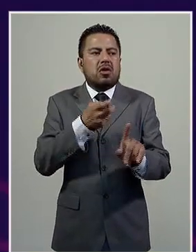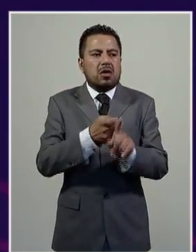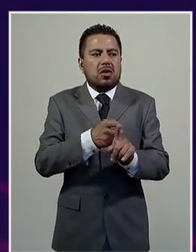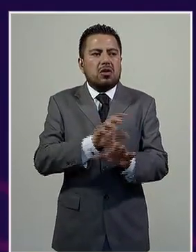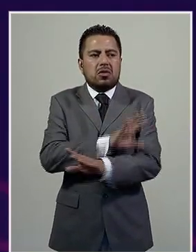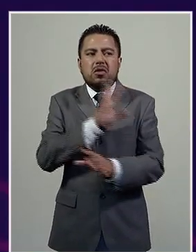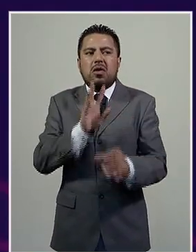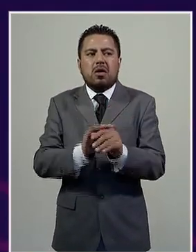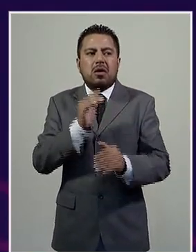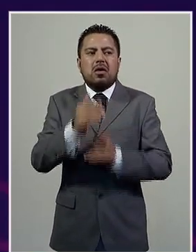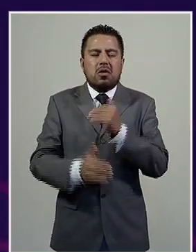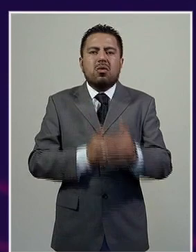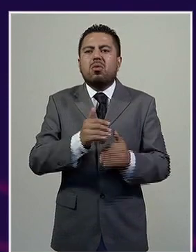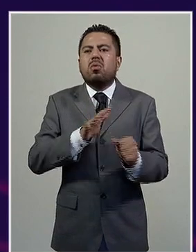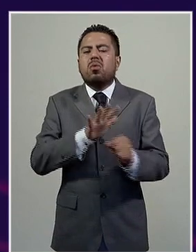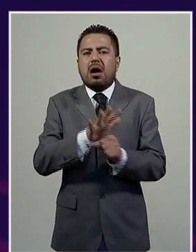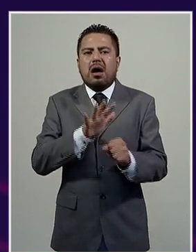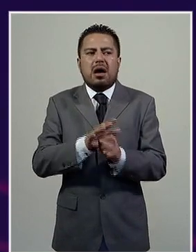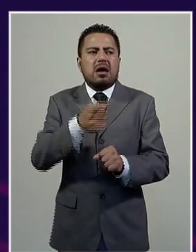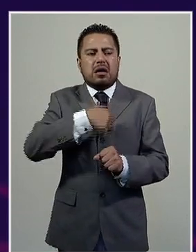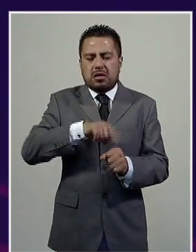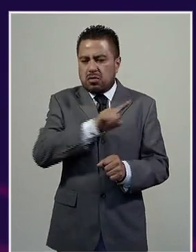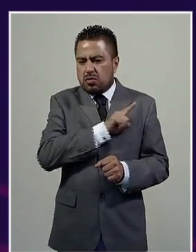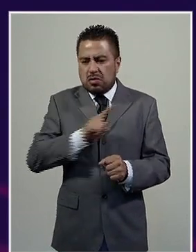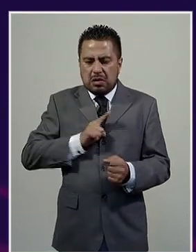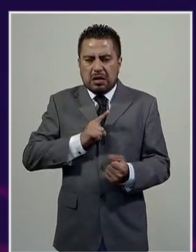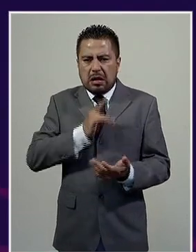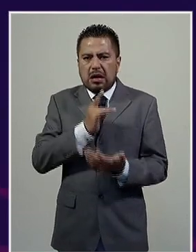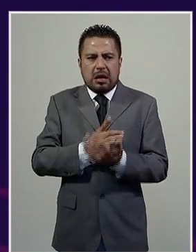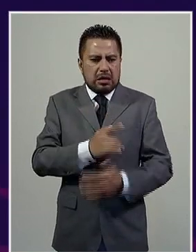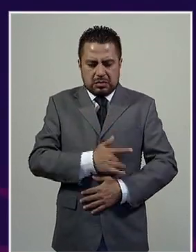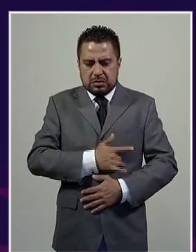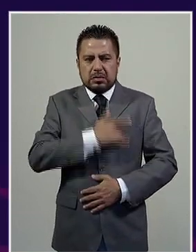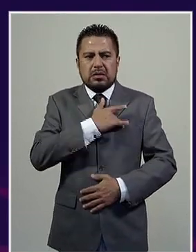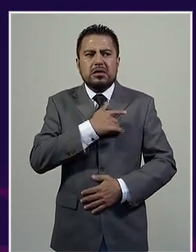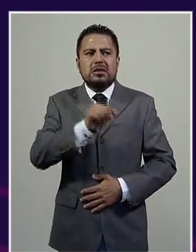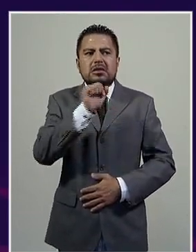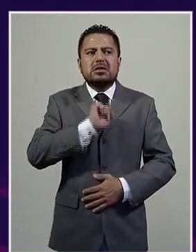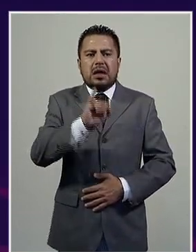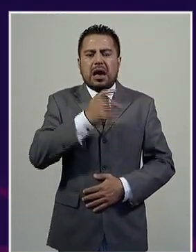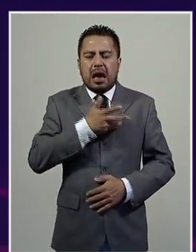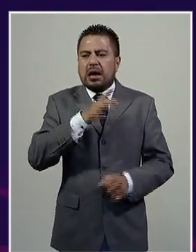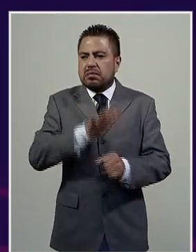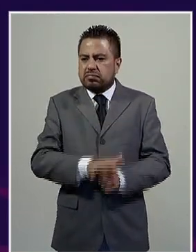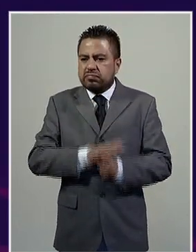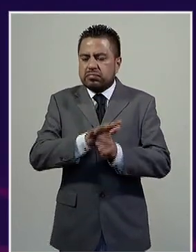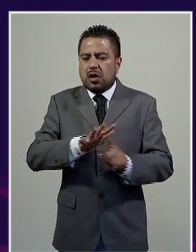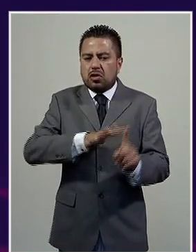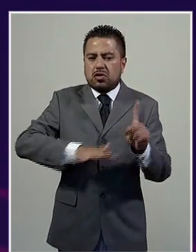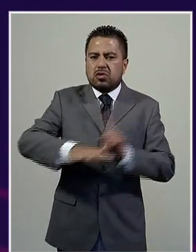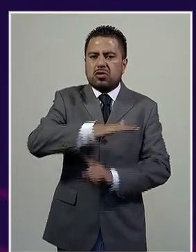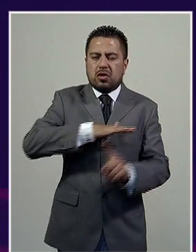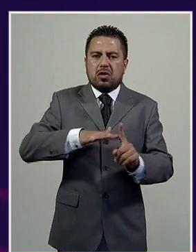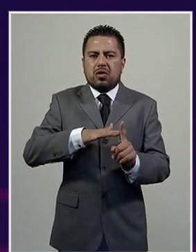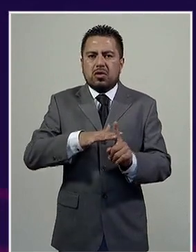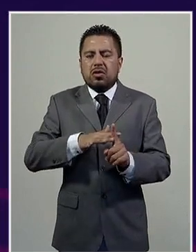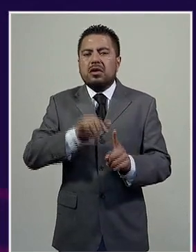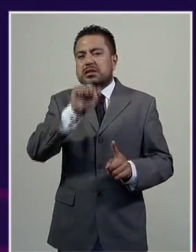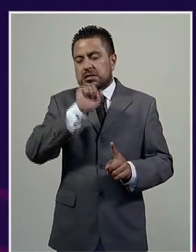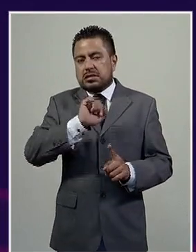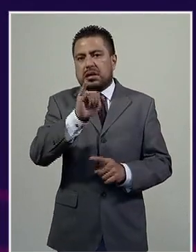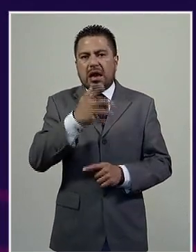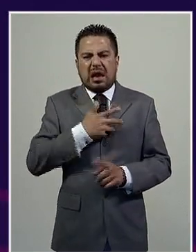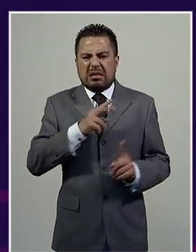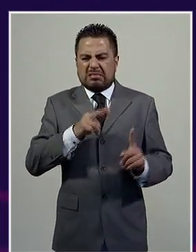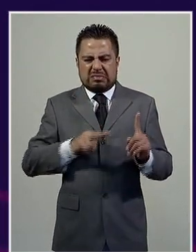todo un proceso en el cual uno va sintiendo que sí hay una presión del entorno, ¿no? O sea, sí hay